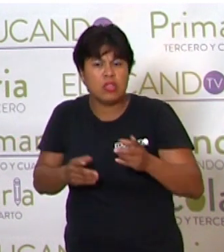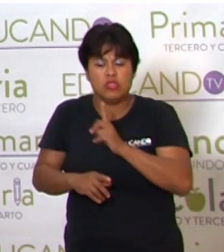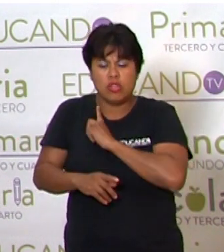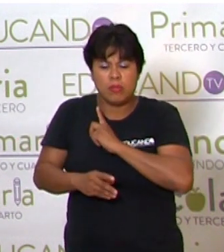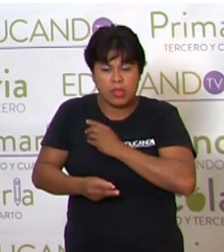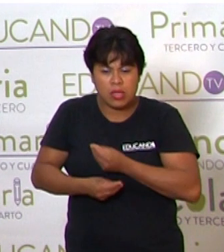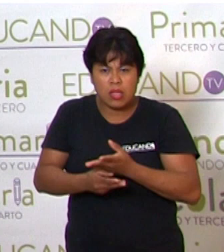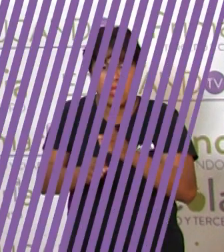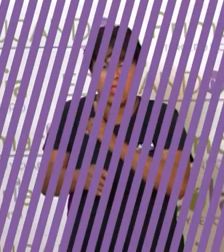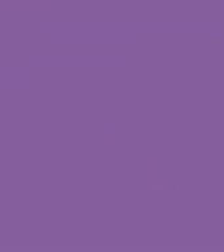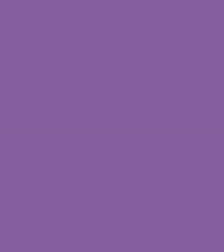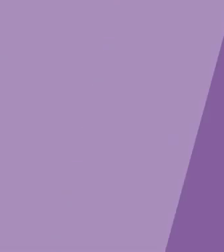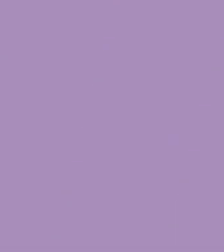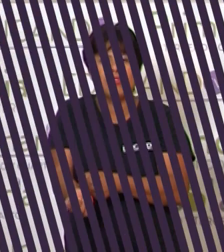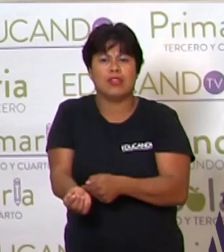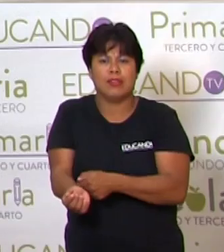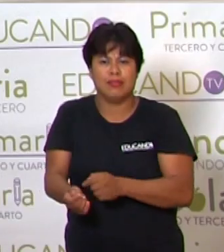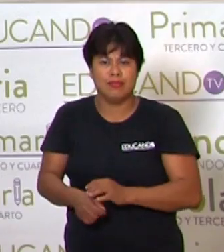Bastaría con esconderlos.